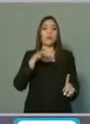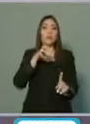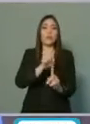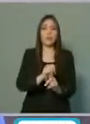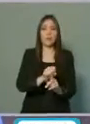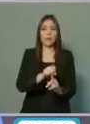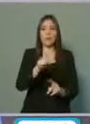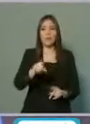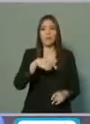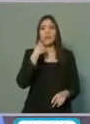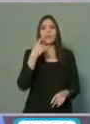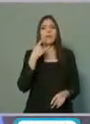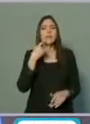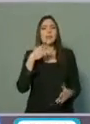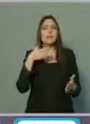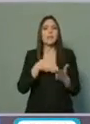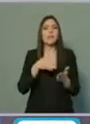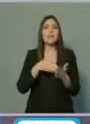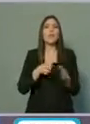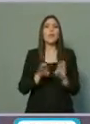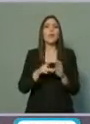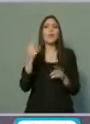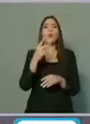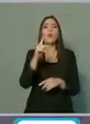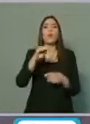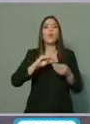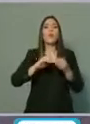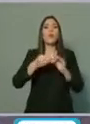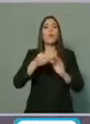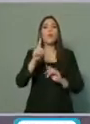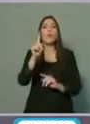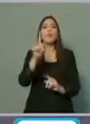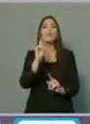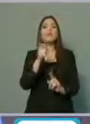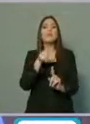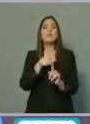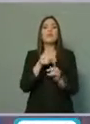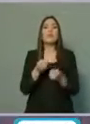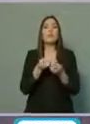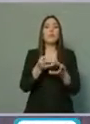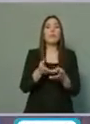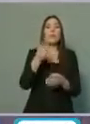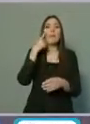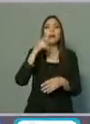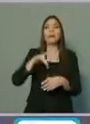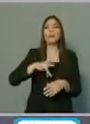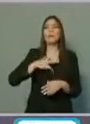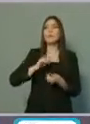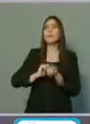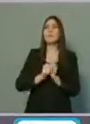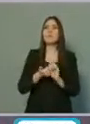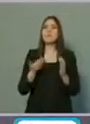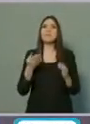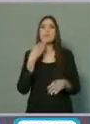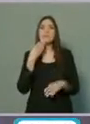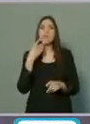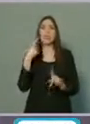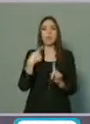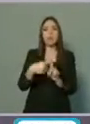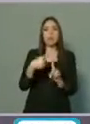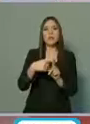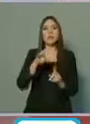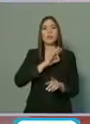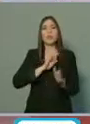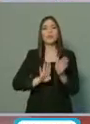persistencia requiere de un motivador. Ese motivador siempre tiene que llevarte, para que sea algo positivo, a crecer, a aprender, a construir algo